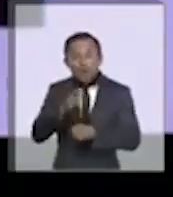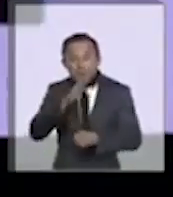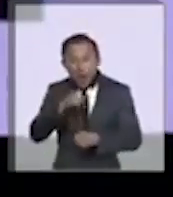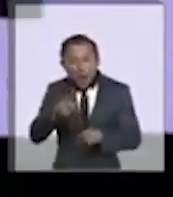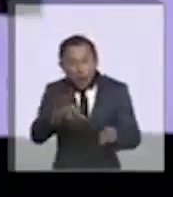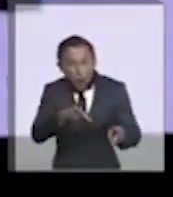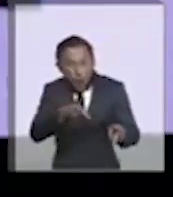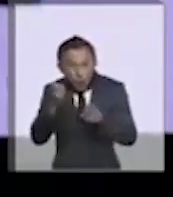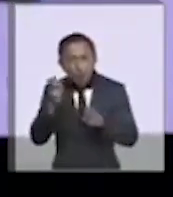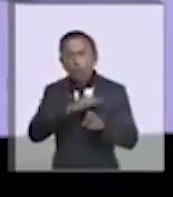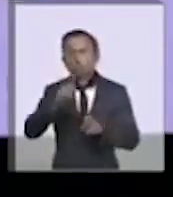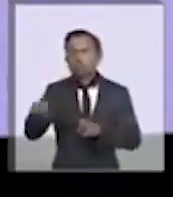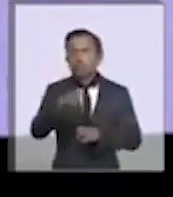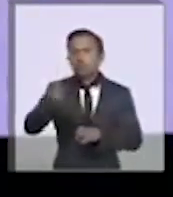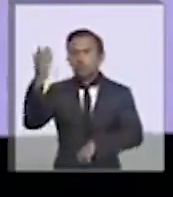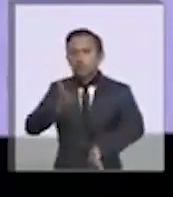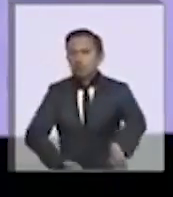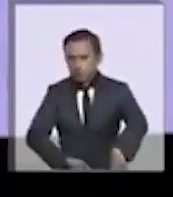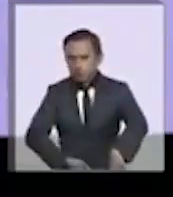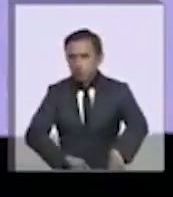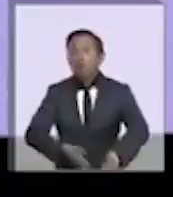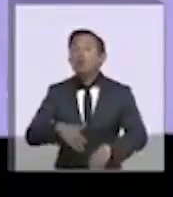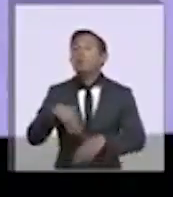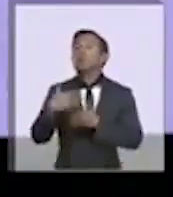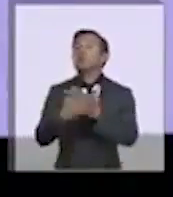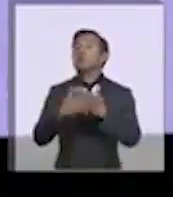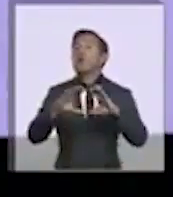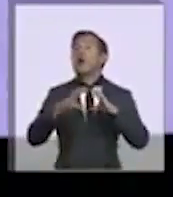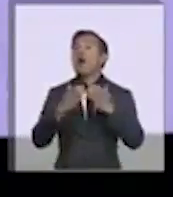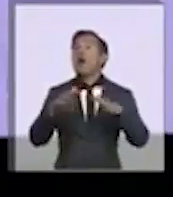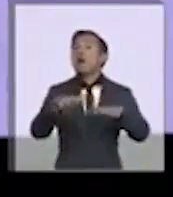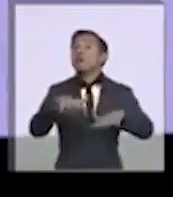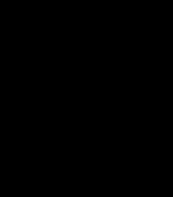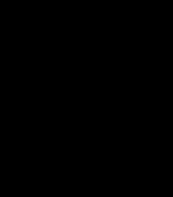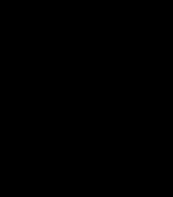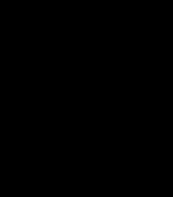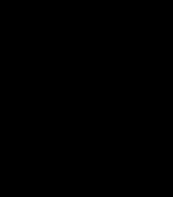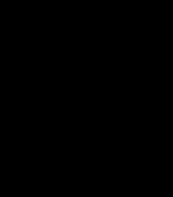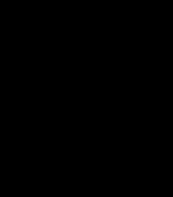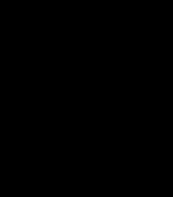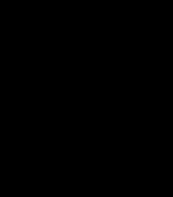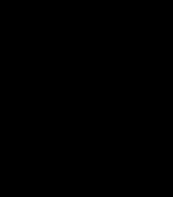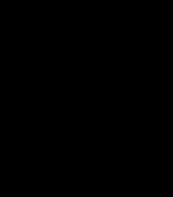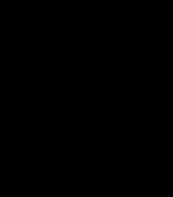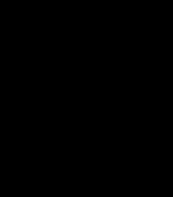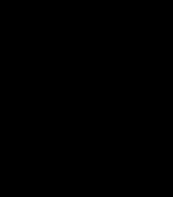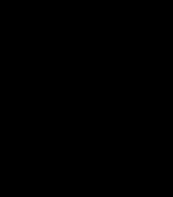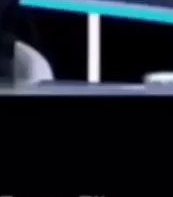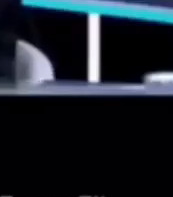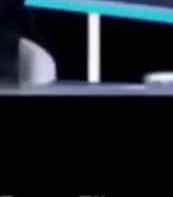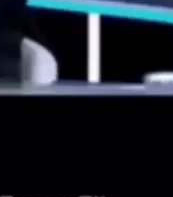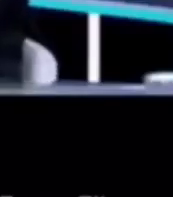conocido como El Bronco, el cual se ha valido de su popularidad para hacer señalamientos con falta de seriedad como cortarle la mano a los